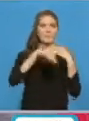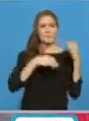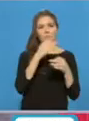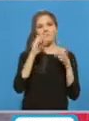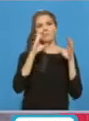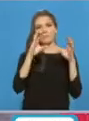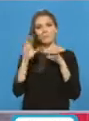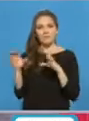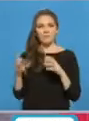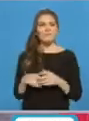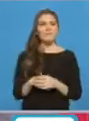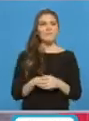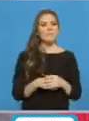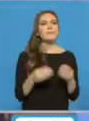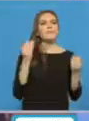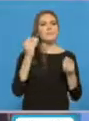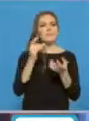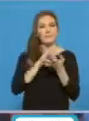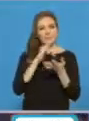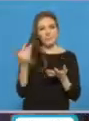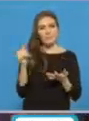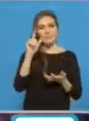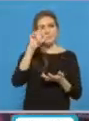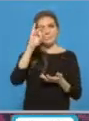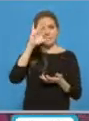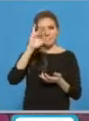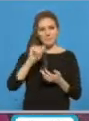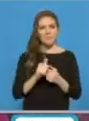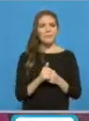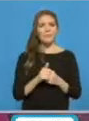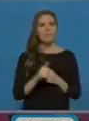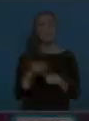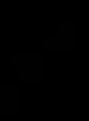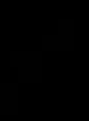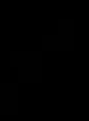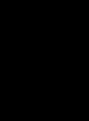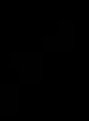siempre, muchas gracias. No, hombre, encantada de estar aquí. Dicen por ahí que la clave de todo son las porciones, así que...